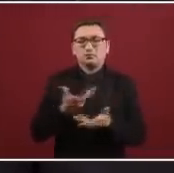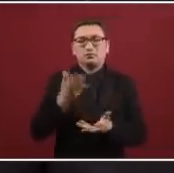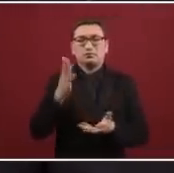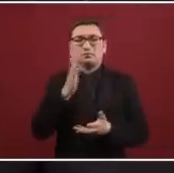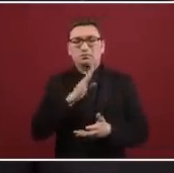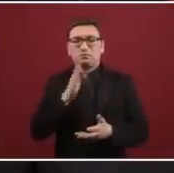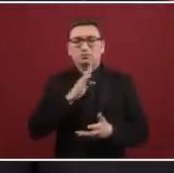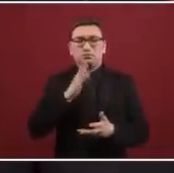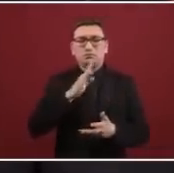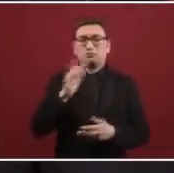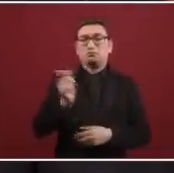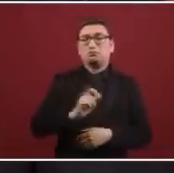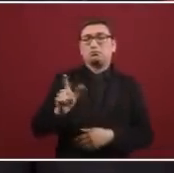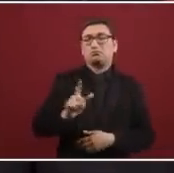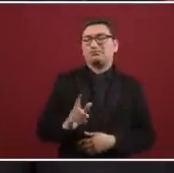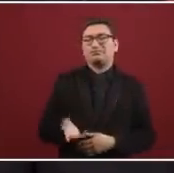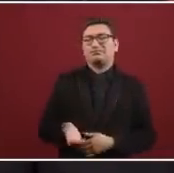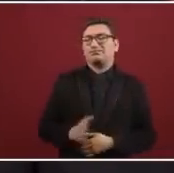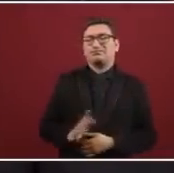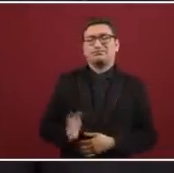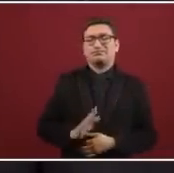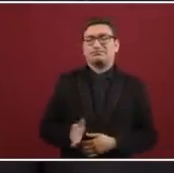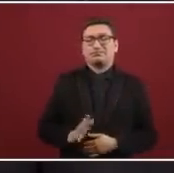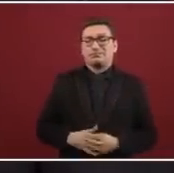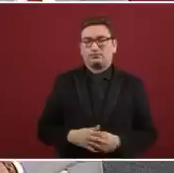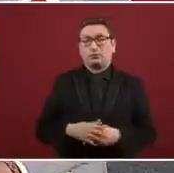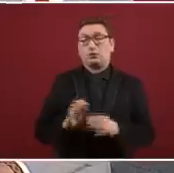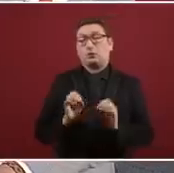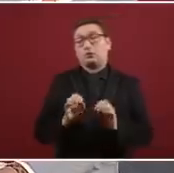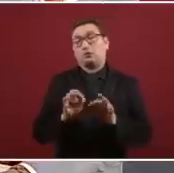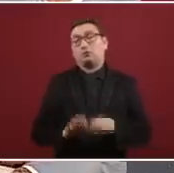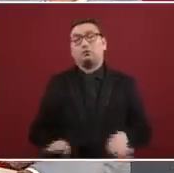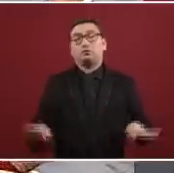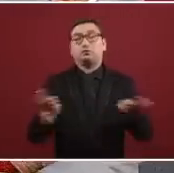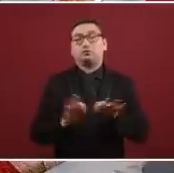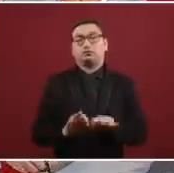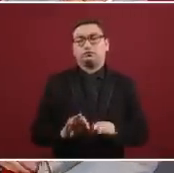se vuelven famosos o importantes.